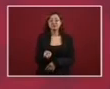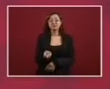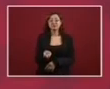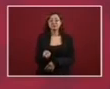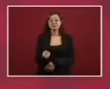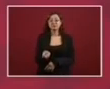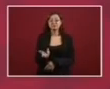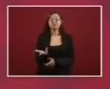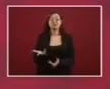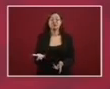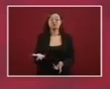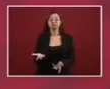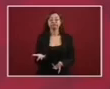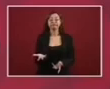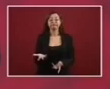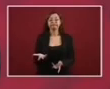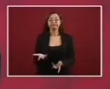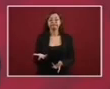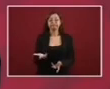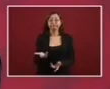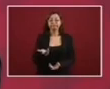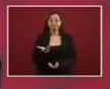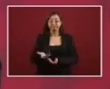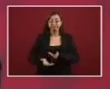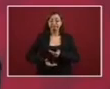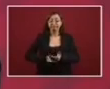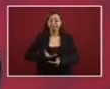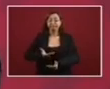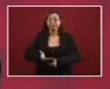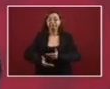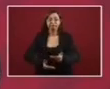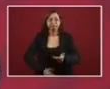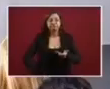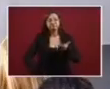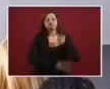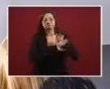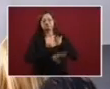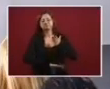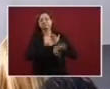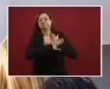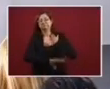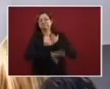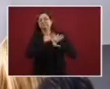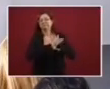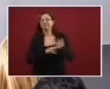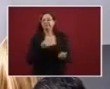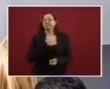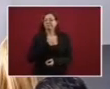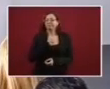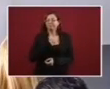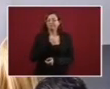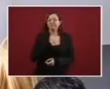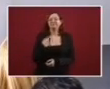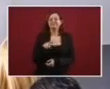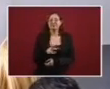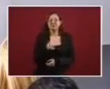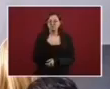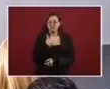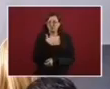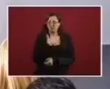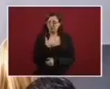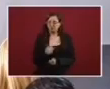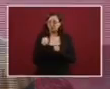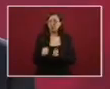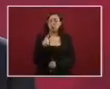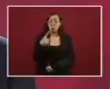estamos ahora enfrentando a las resistencias pero ya un año más va a quedar